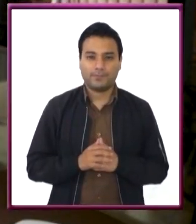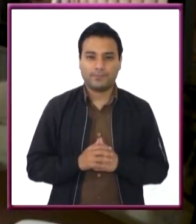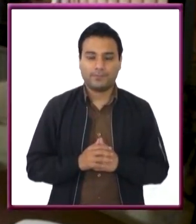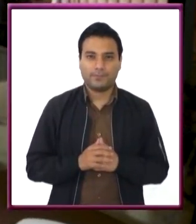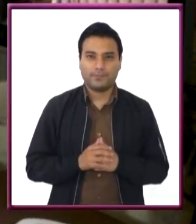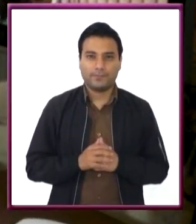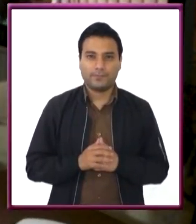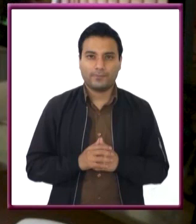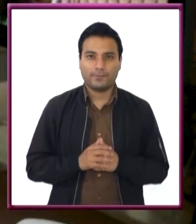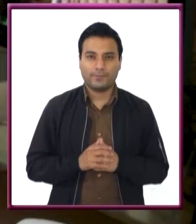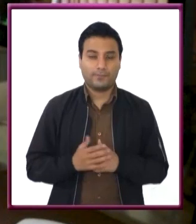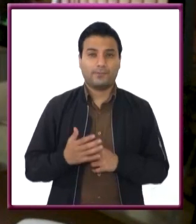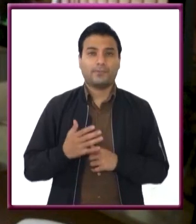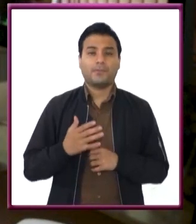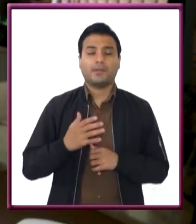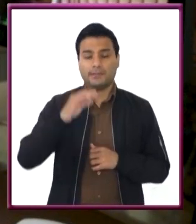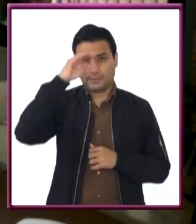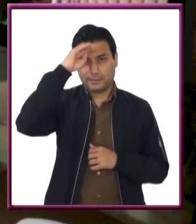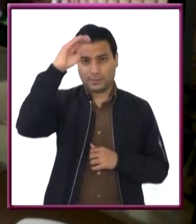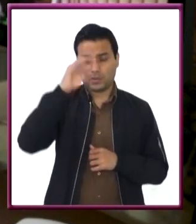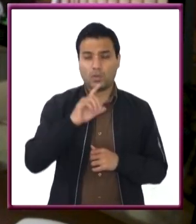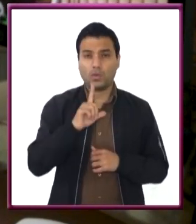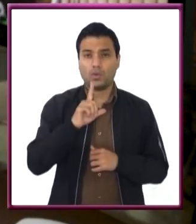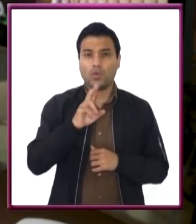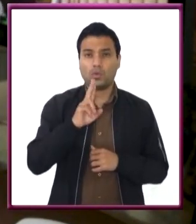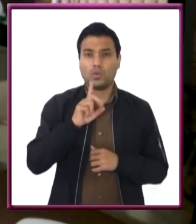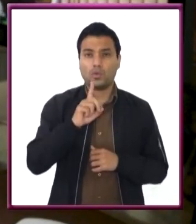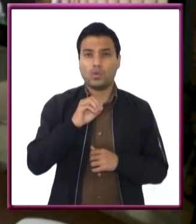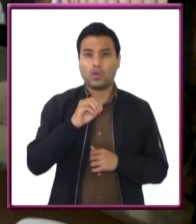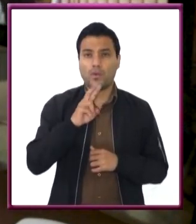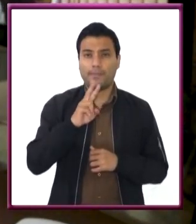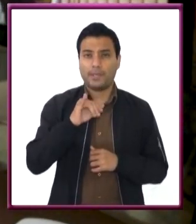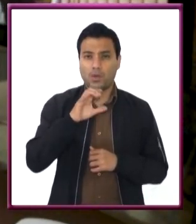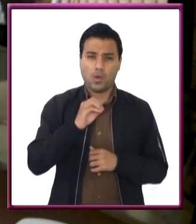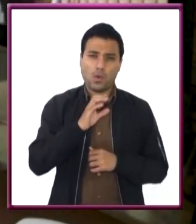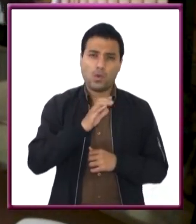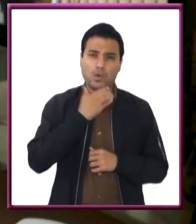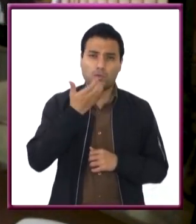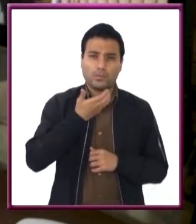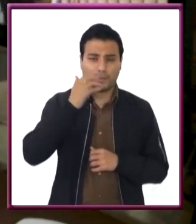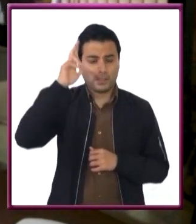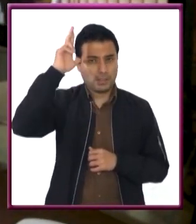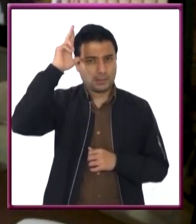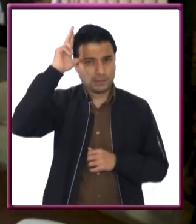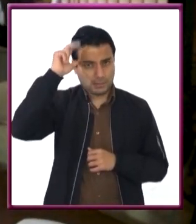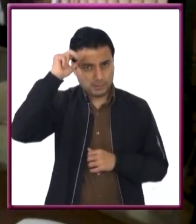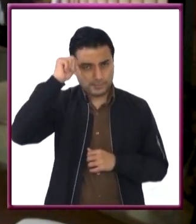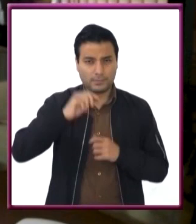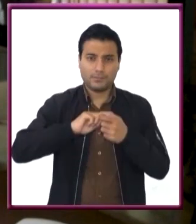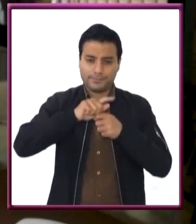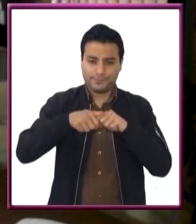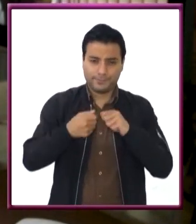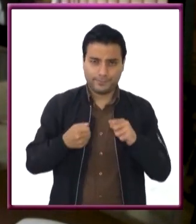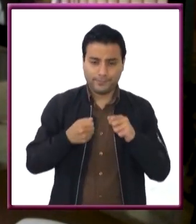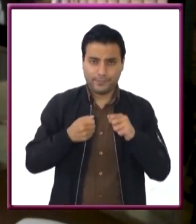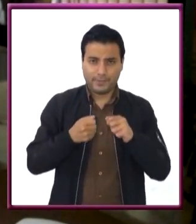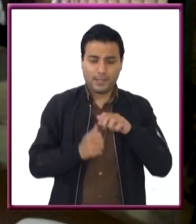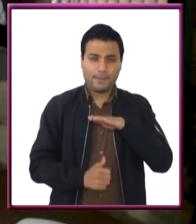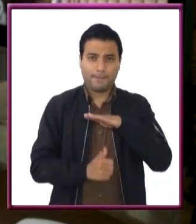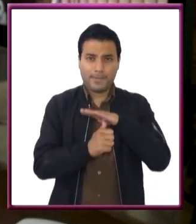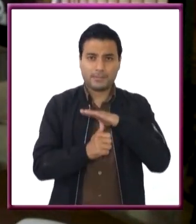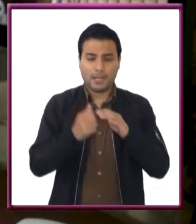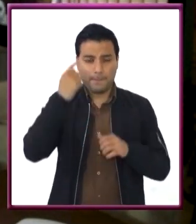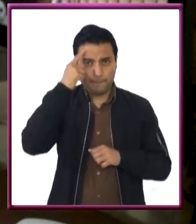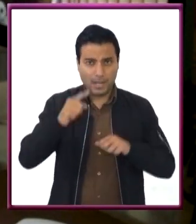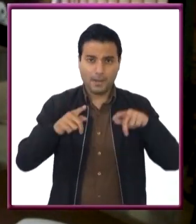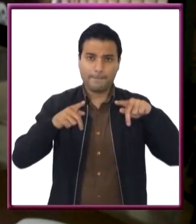La costumbre de mi señor Ludovico era de amarrar conejos con cintillas a las mesas